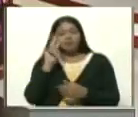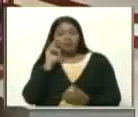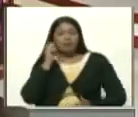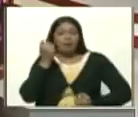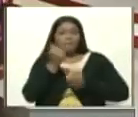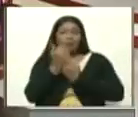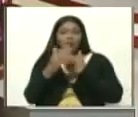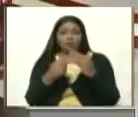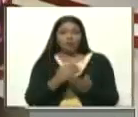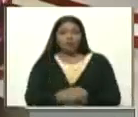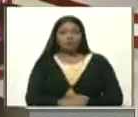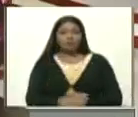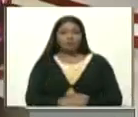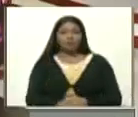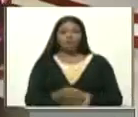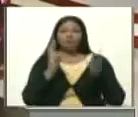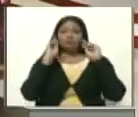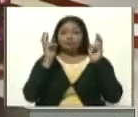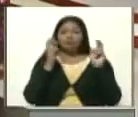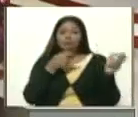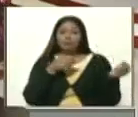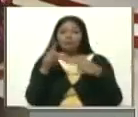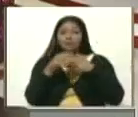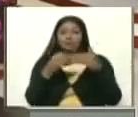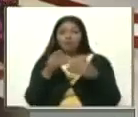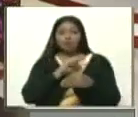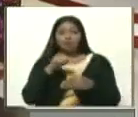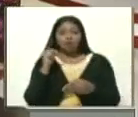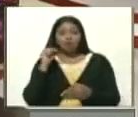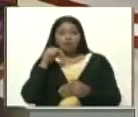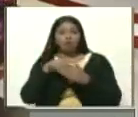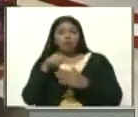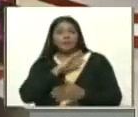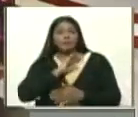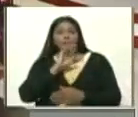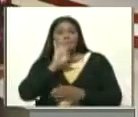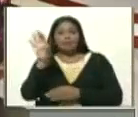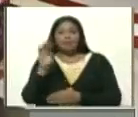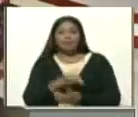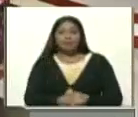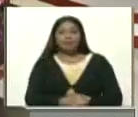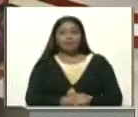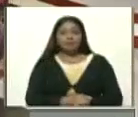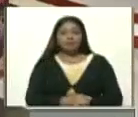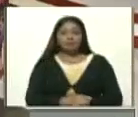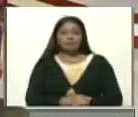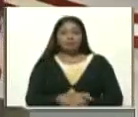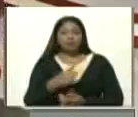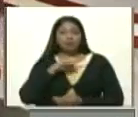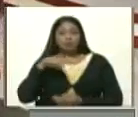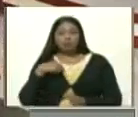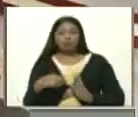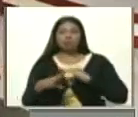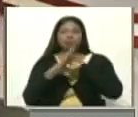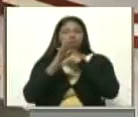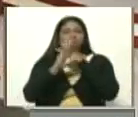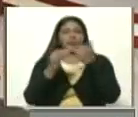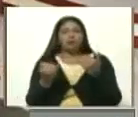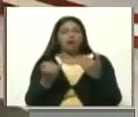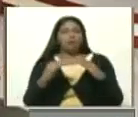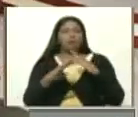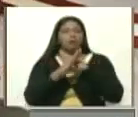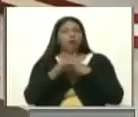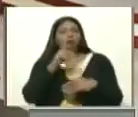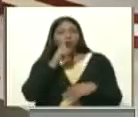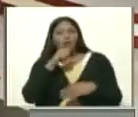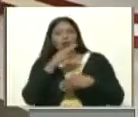con el tema de las importaciones dentro de nuestro país, en el tema al momento que estamos sancionados, bloqueo,